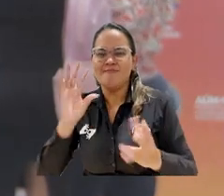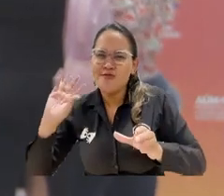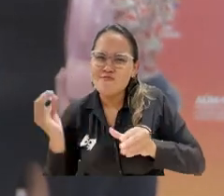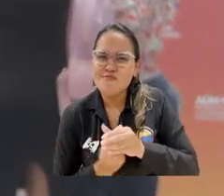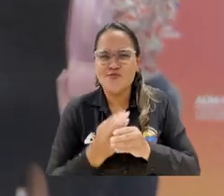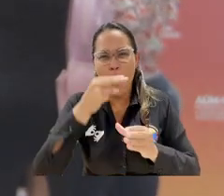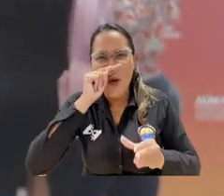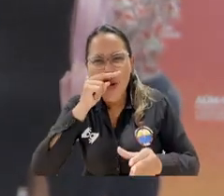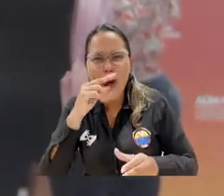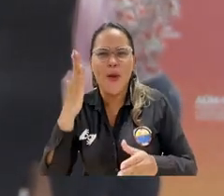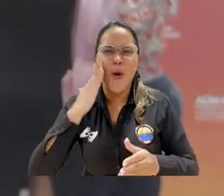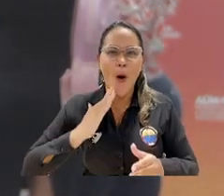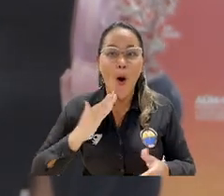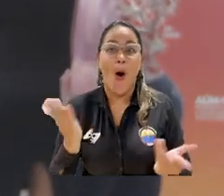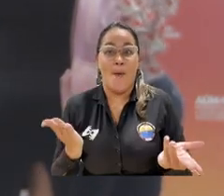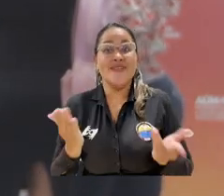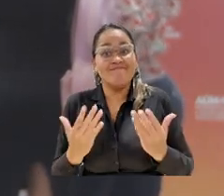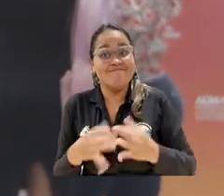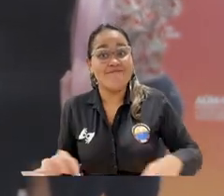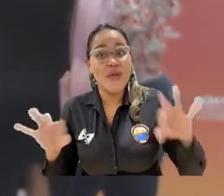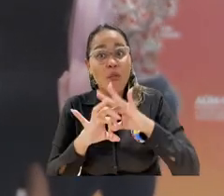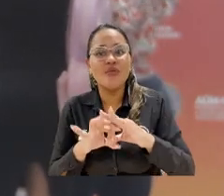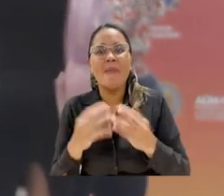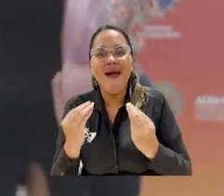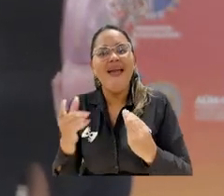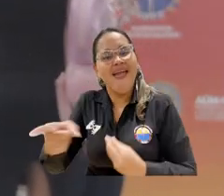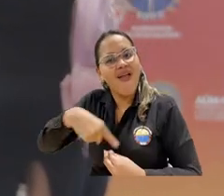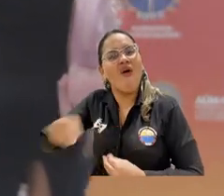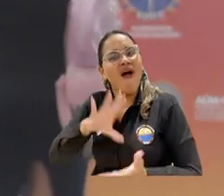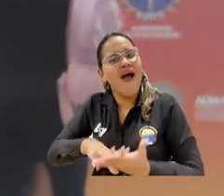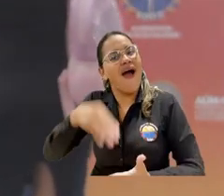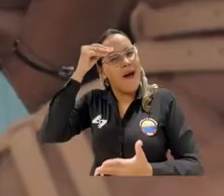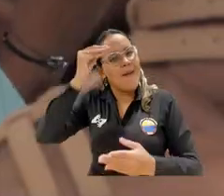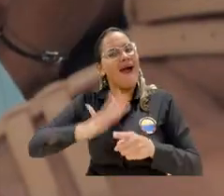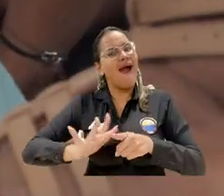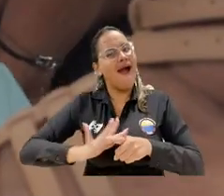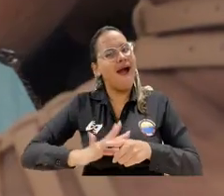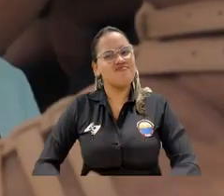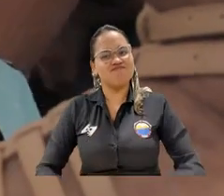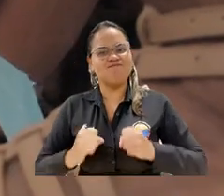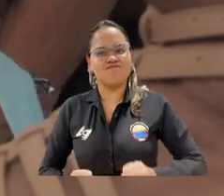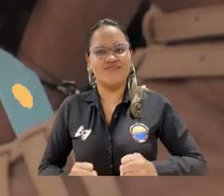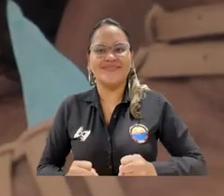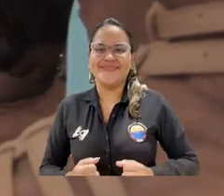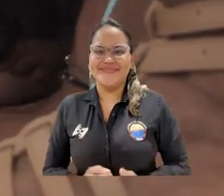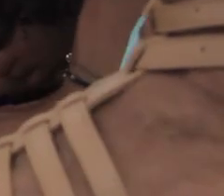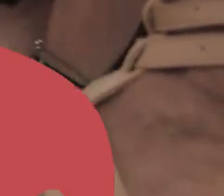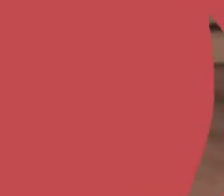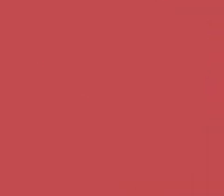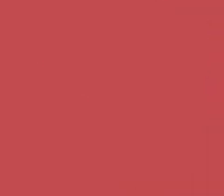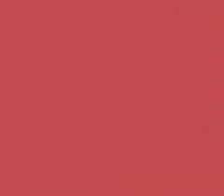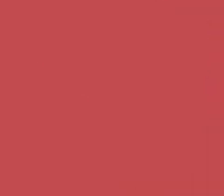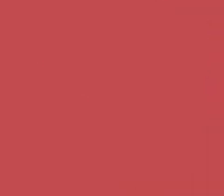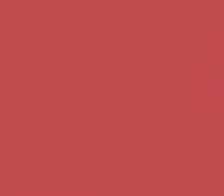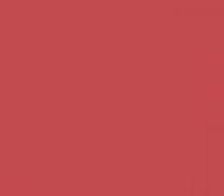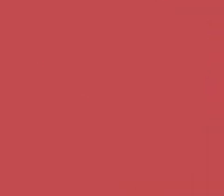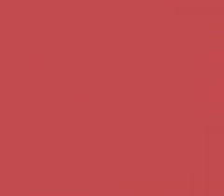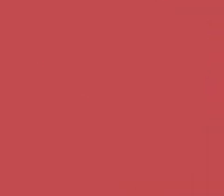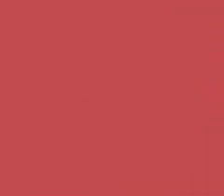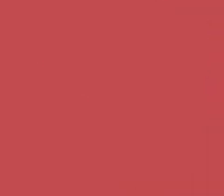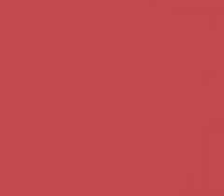de inclusión de la niñez, de los niños, de los jóvenes, a todos estos saberes y a todas estas prácticas.